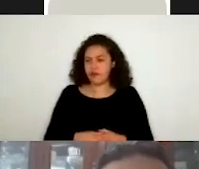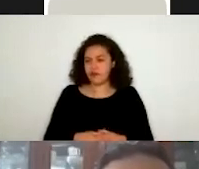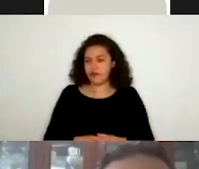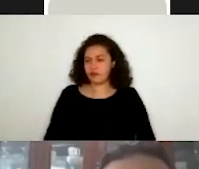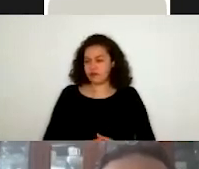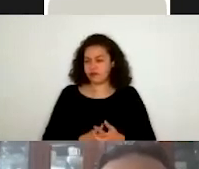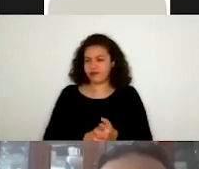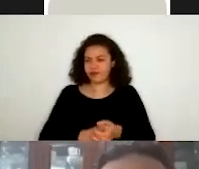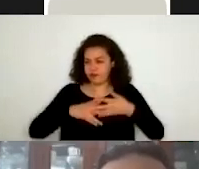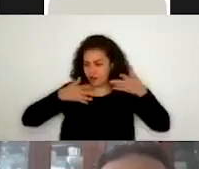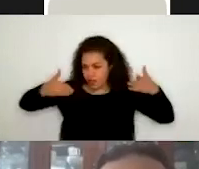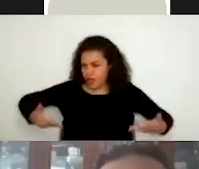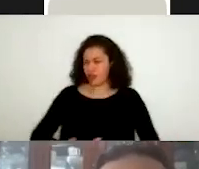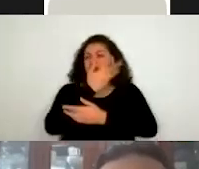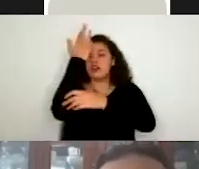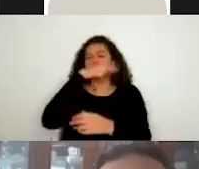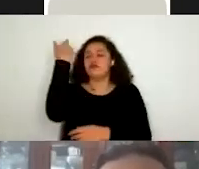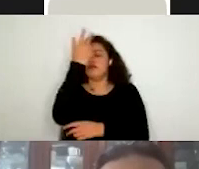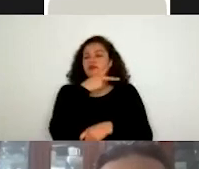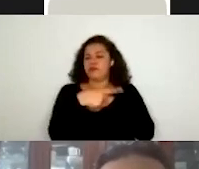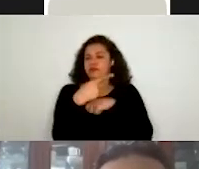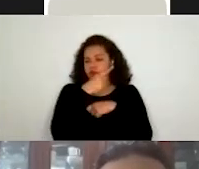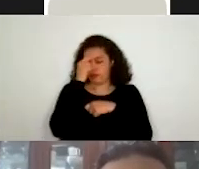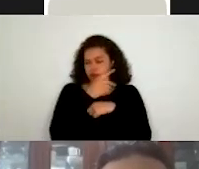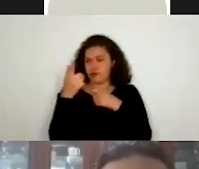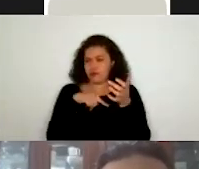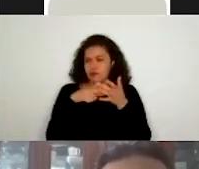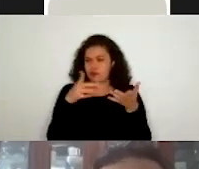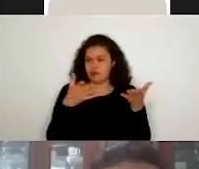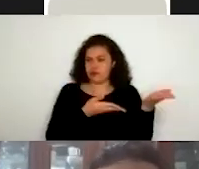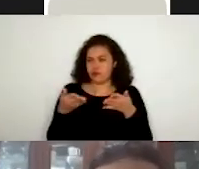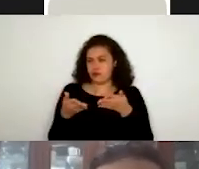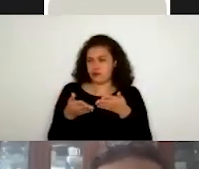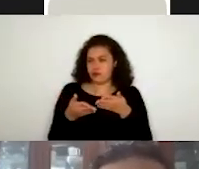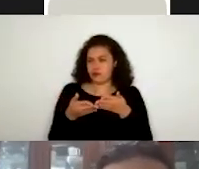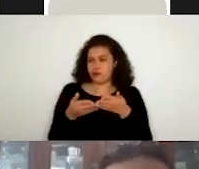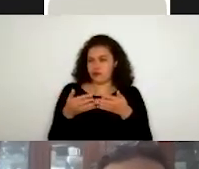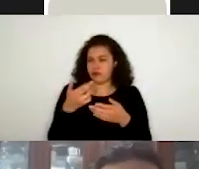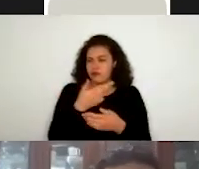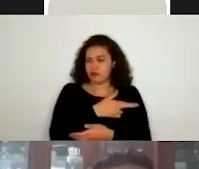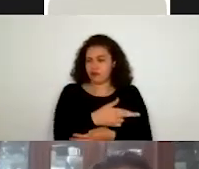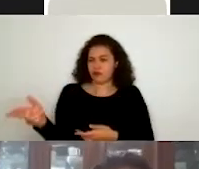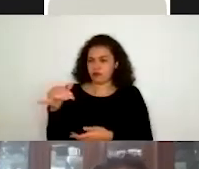Se presenta el análisis de riesgos para el establecimiento o inmueble denominado restaurante Epsilon Pin.